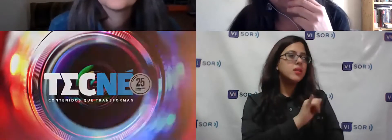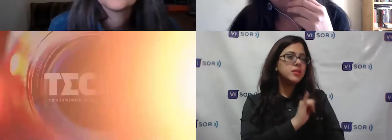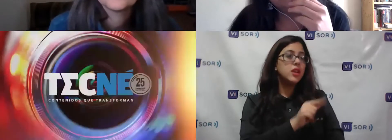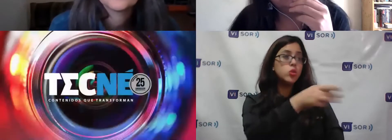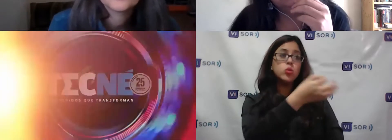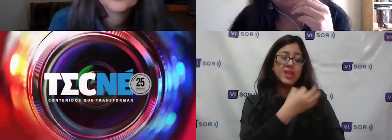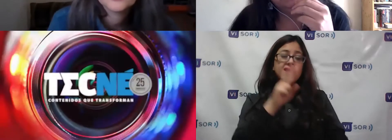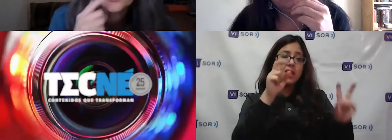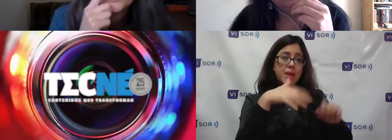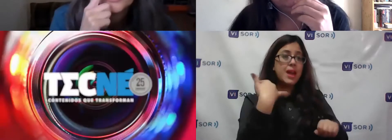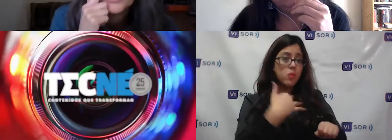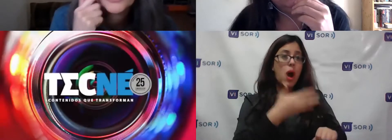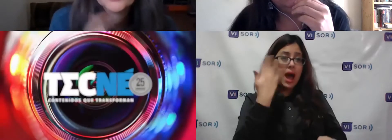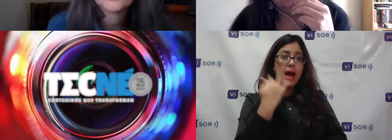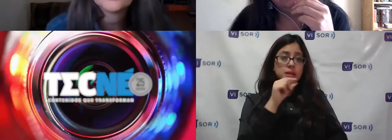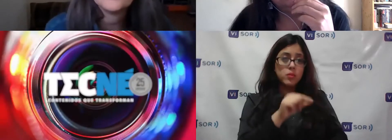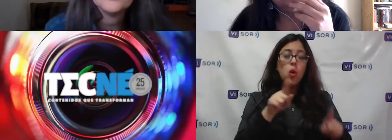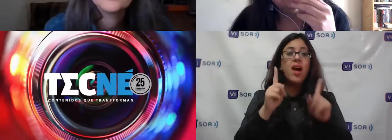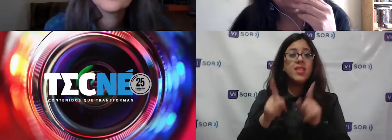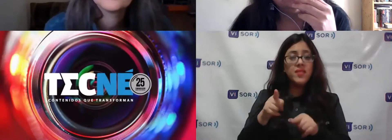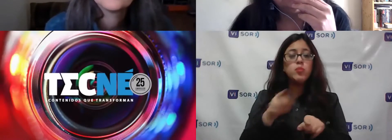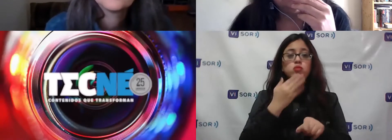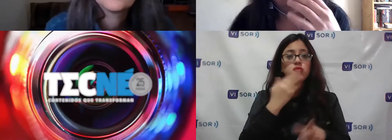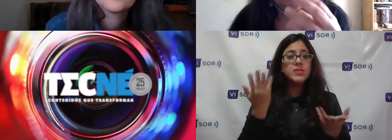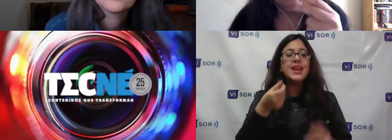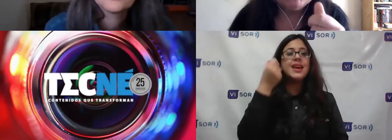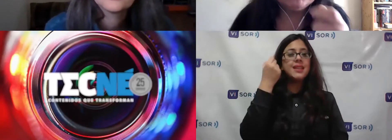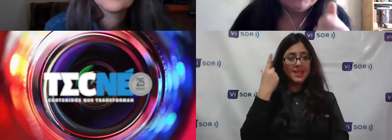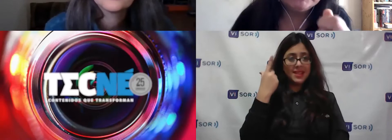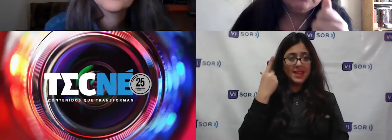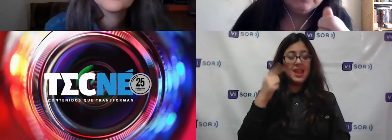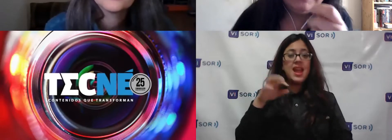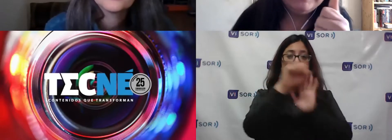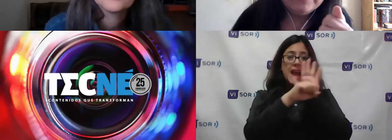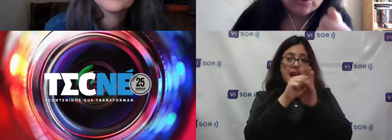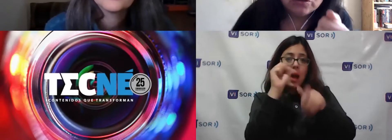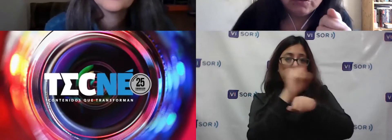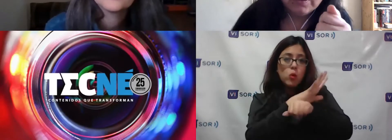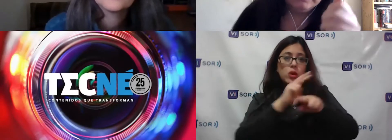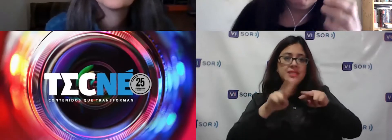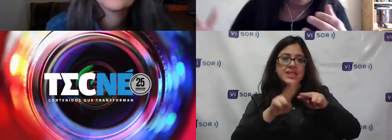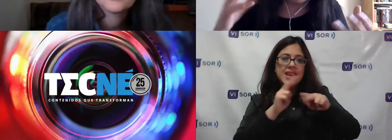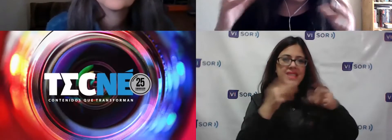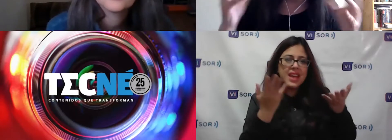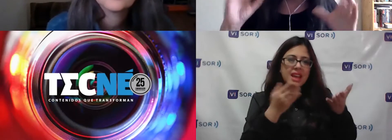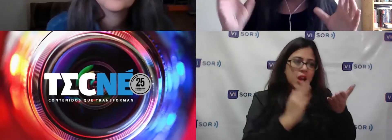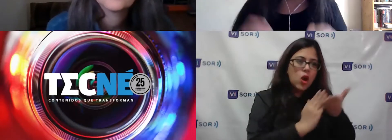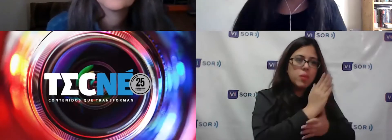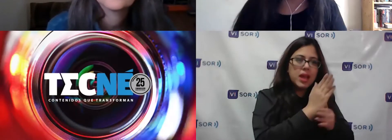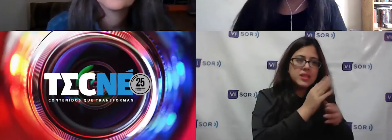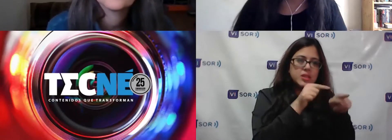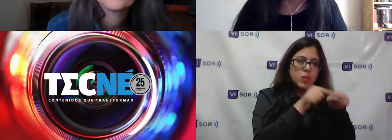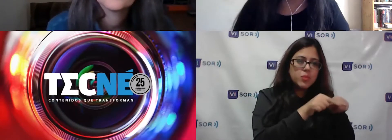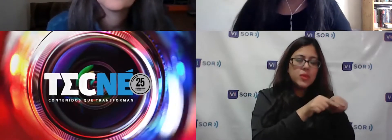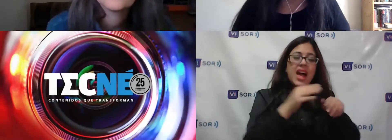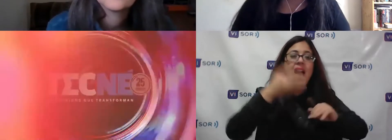importante recién y hay que entender que las películas se están haciendo desde el inicio uno tenía vez una imagen